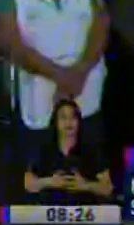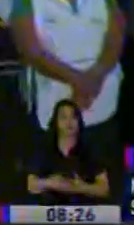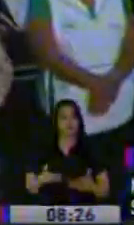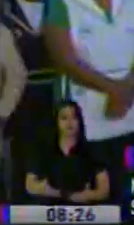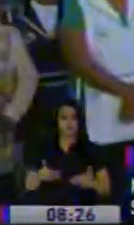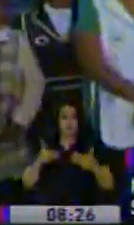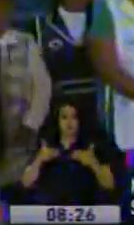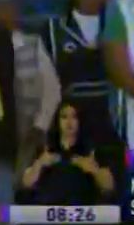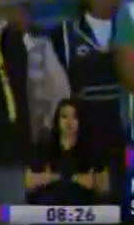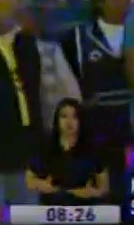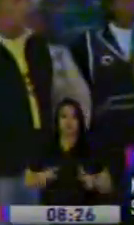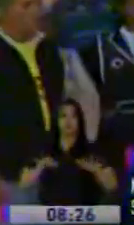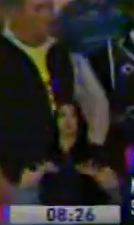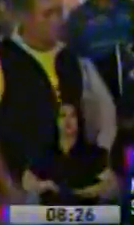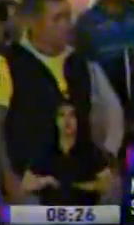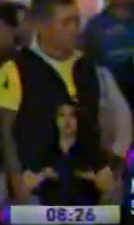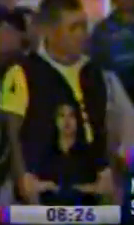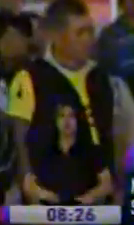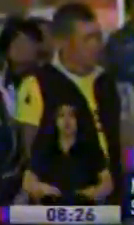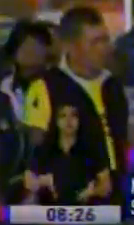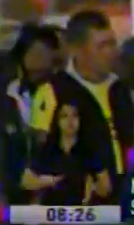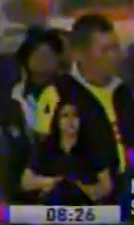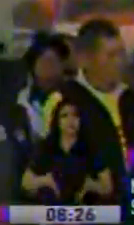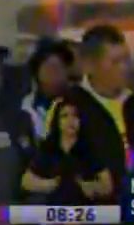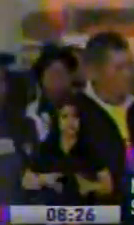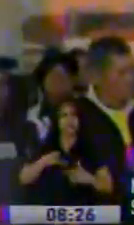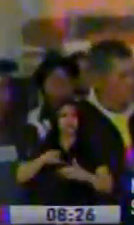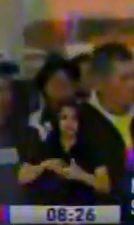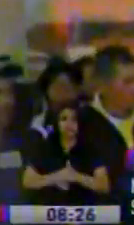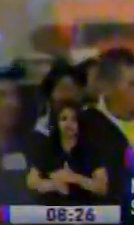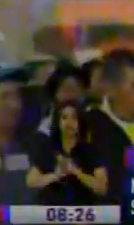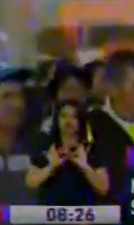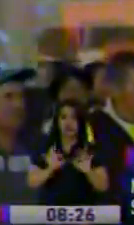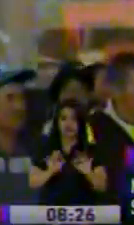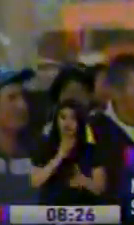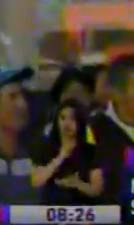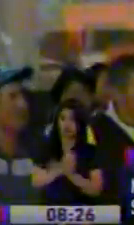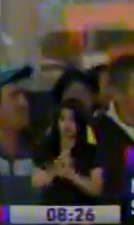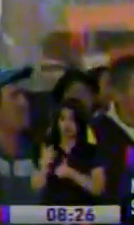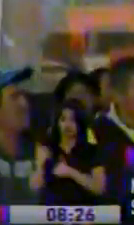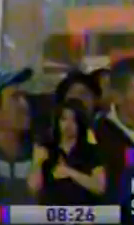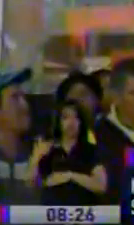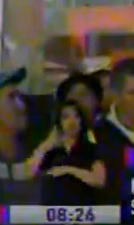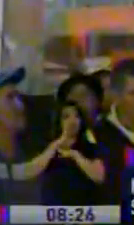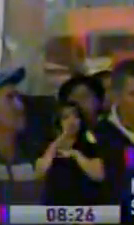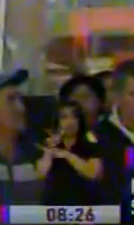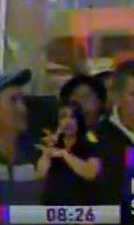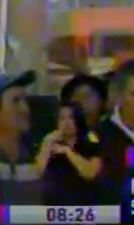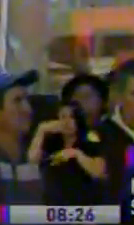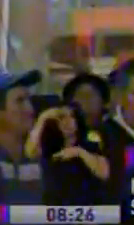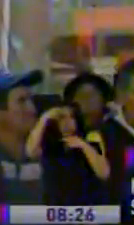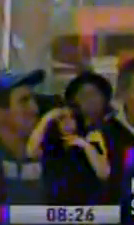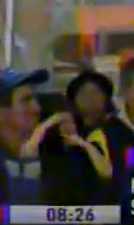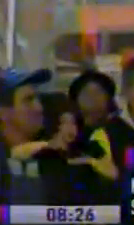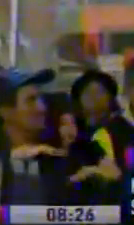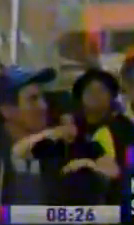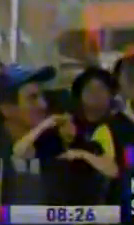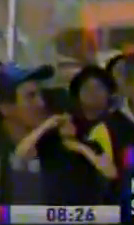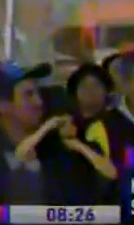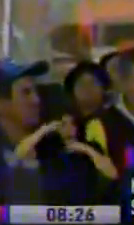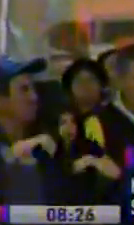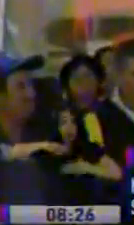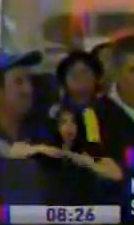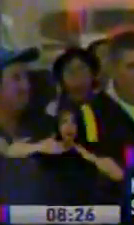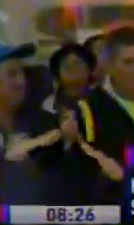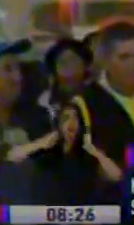Hace 8 meses aproximadamente se inauguró, nosotros lo habíamos reportado a través de este primer noticiero de la comunidad,